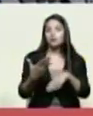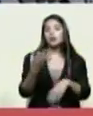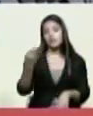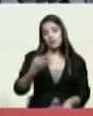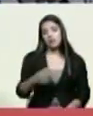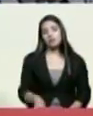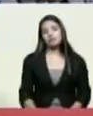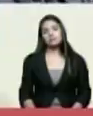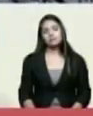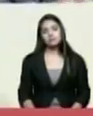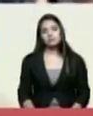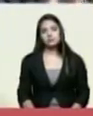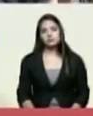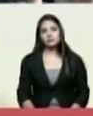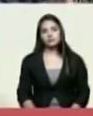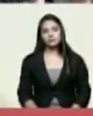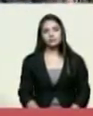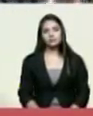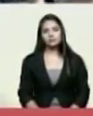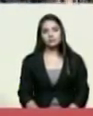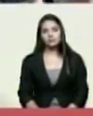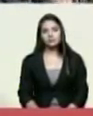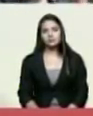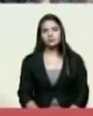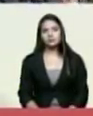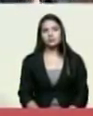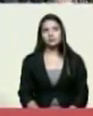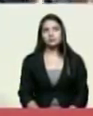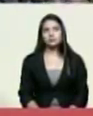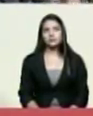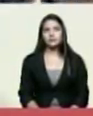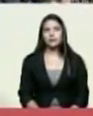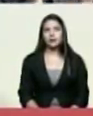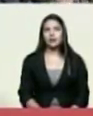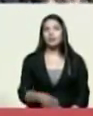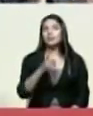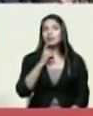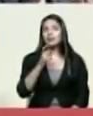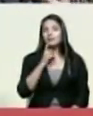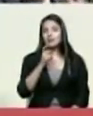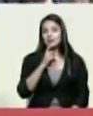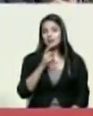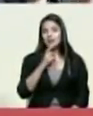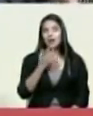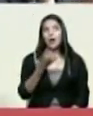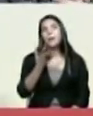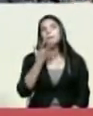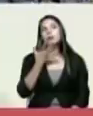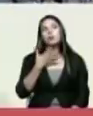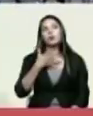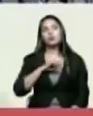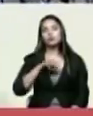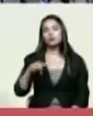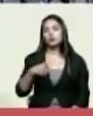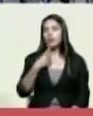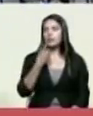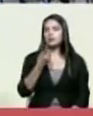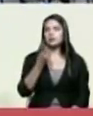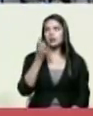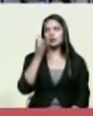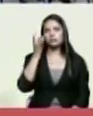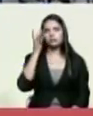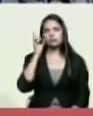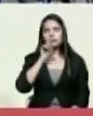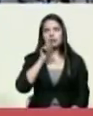verdad. Están basados. Difícil es, miren. Cuando uno tiene que decir algo y dice una